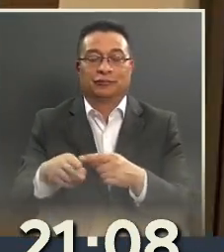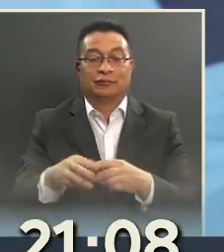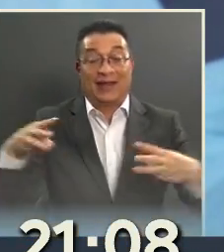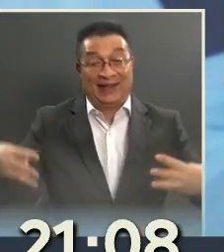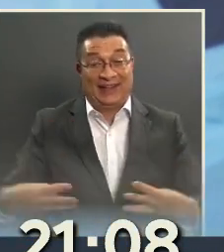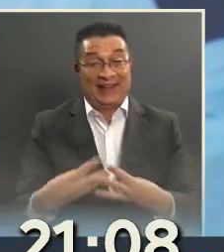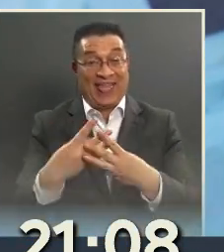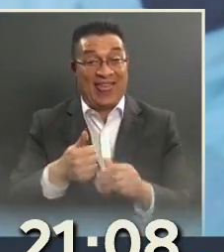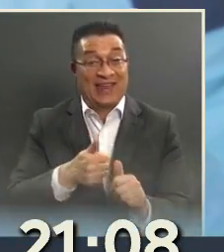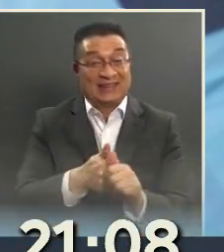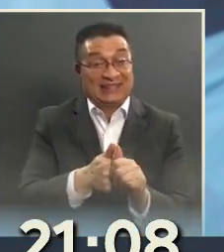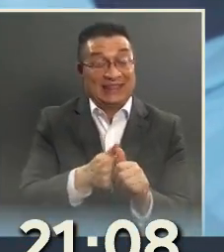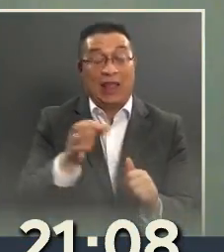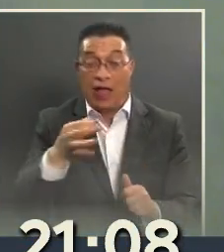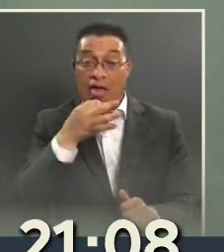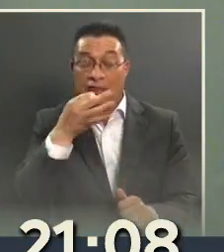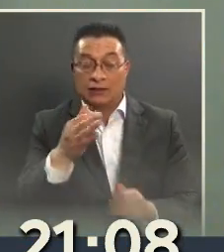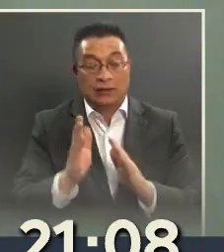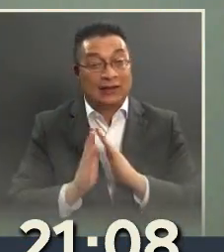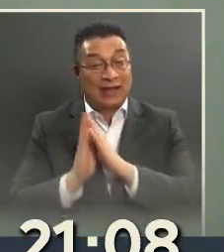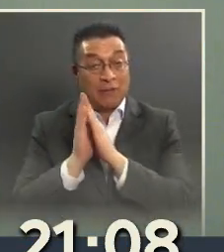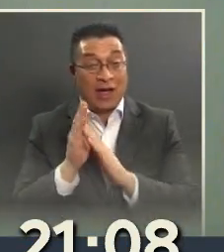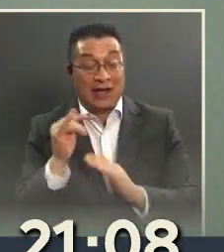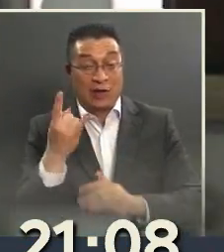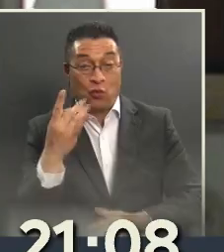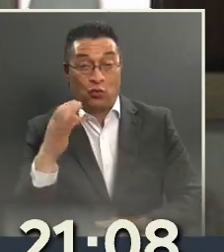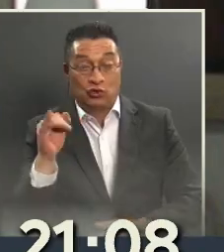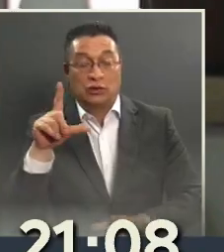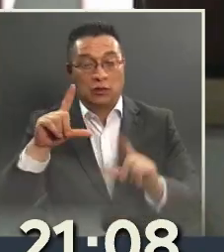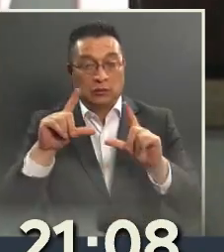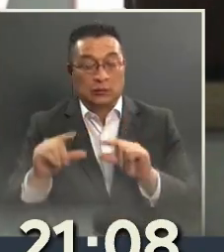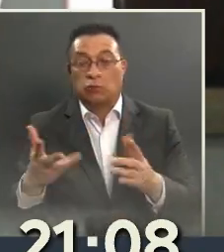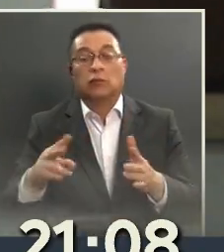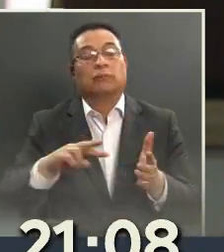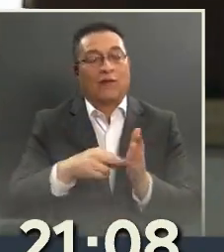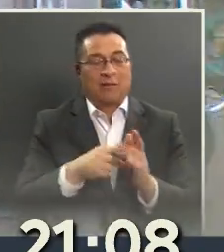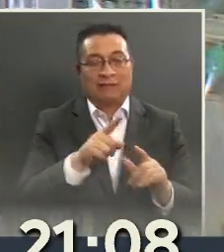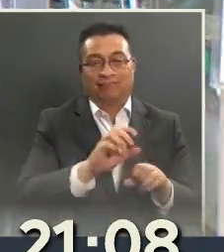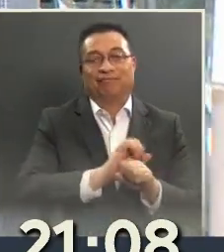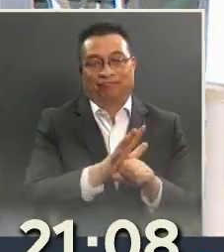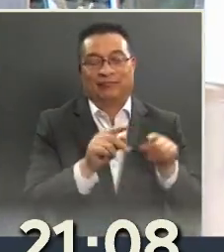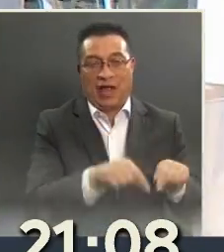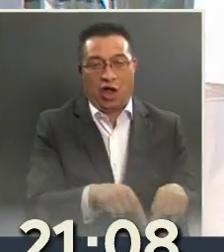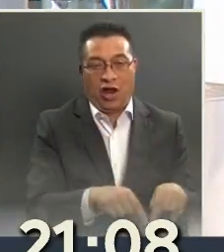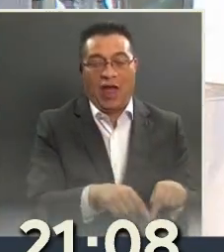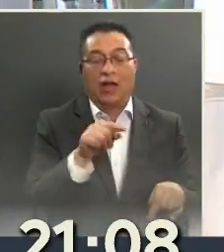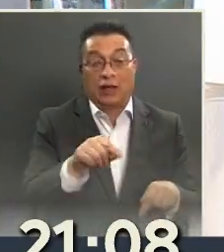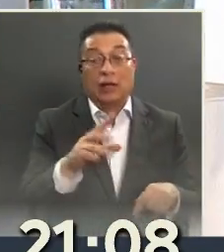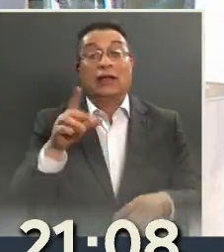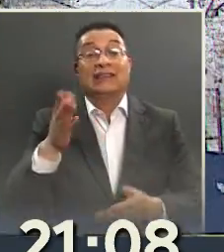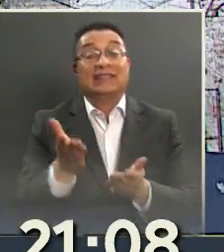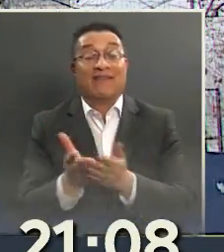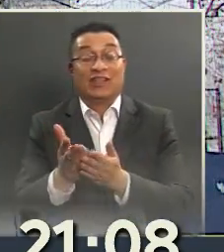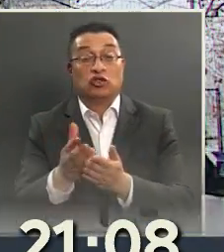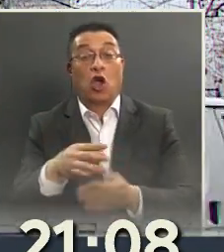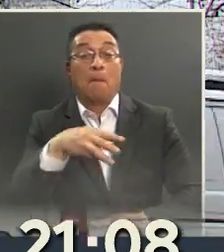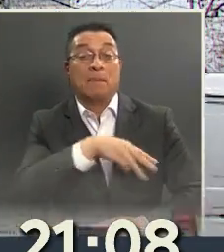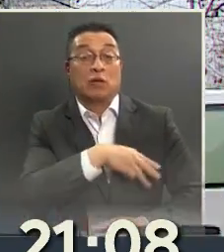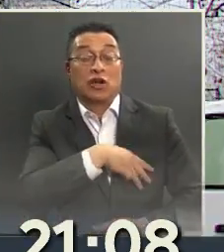que la disminución de camas críticas responde a la situación sanitaria actual, mientras que el Servicio Metropolitano Occidente dice ya estar